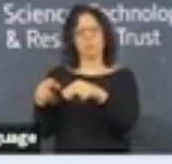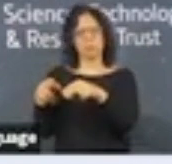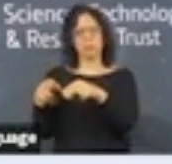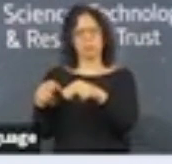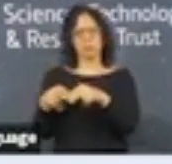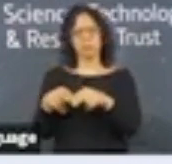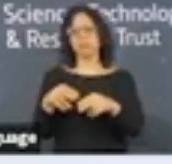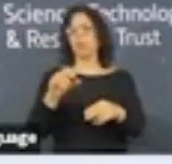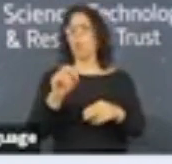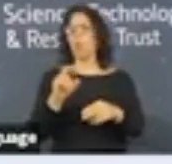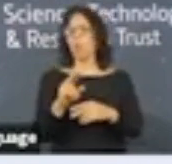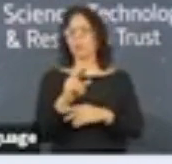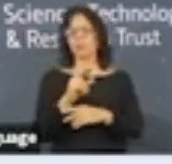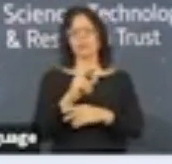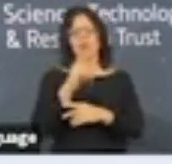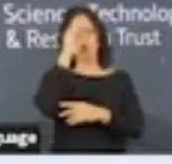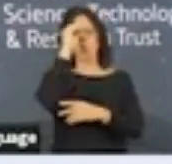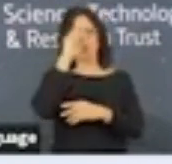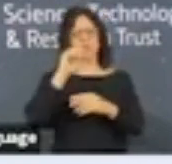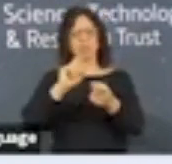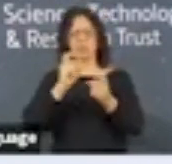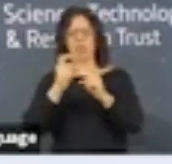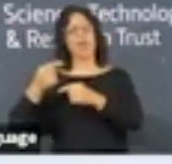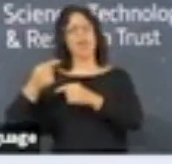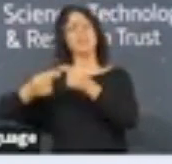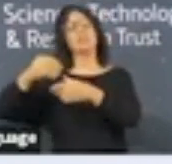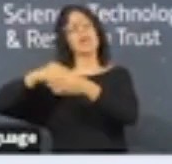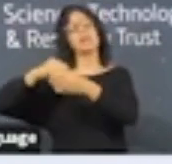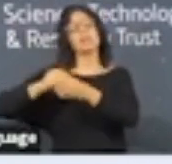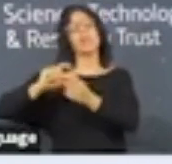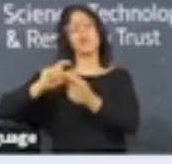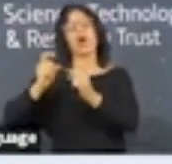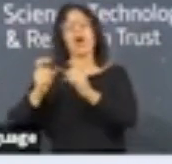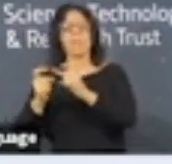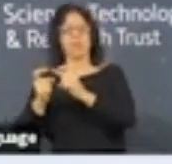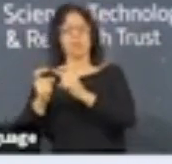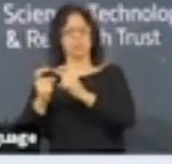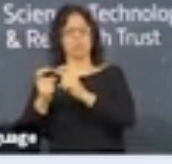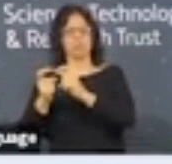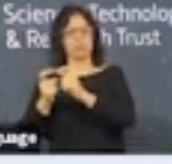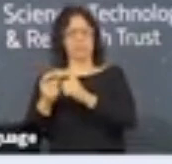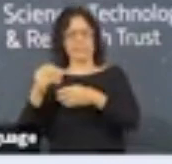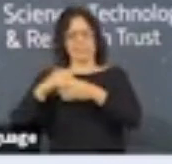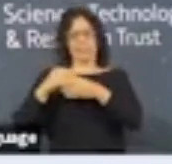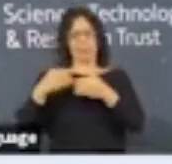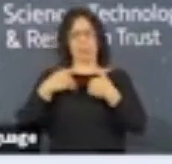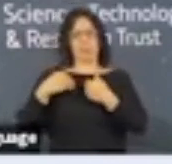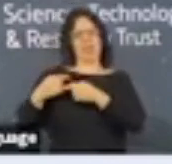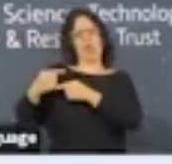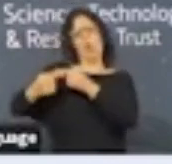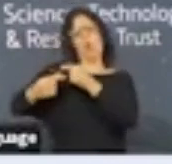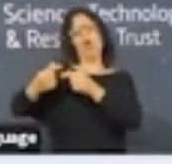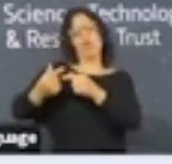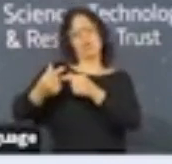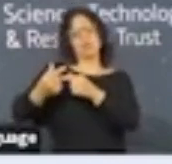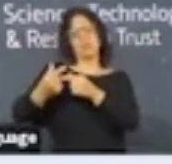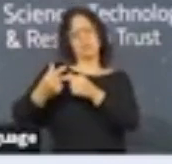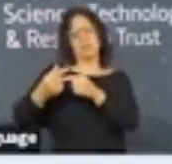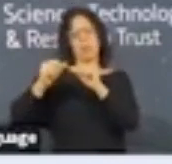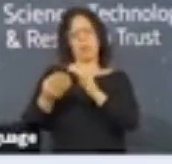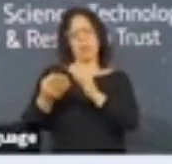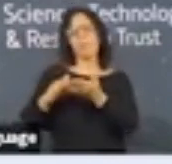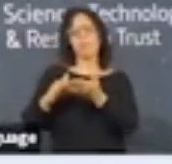son mosquitos machos que llevan un gen letal que se manifiesta